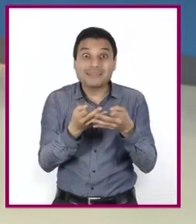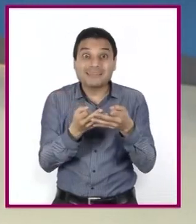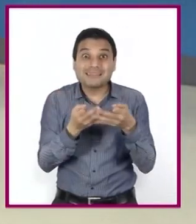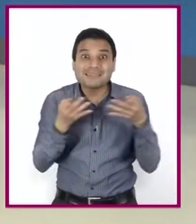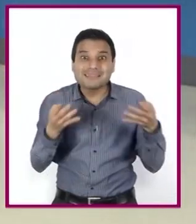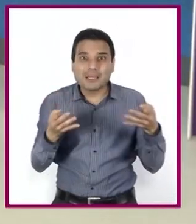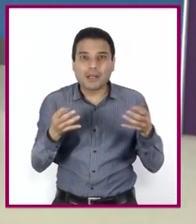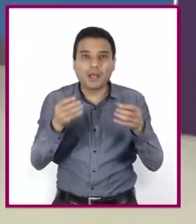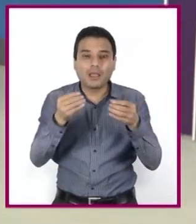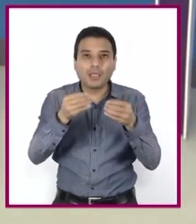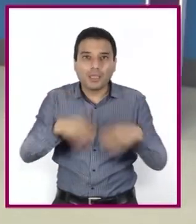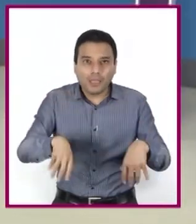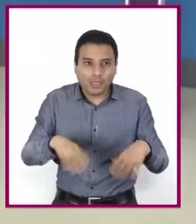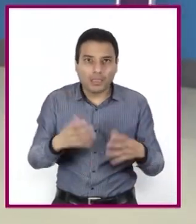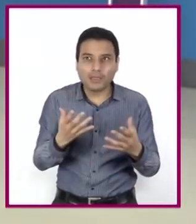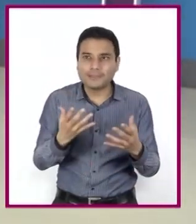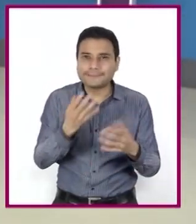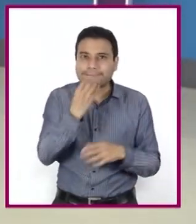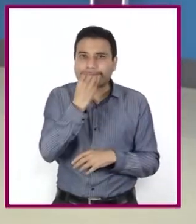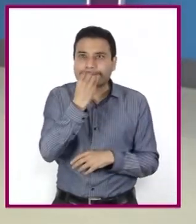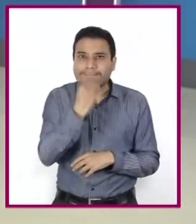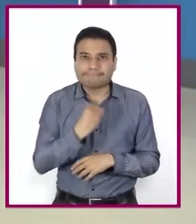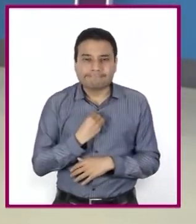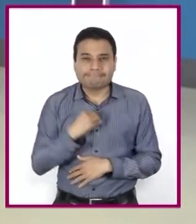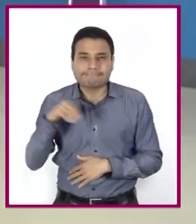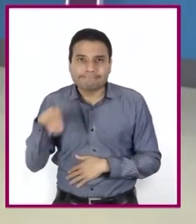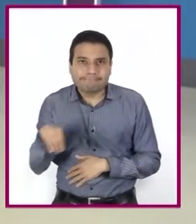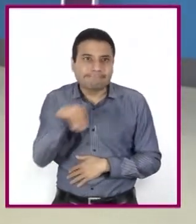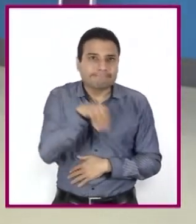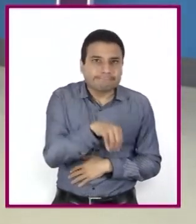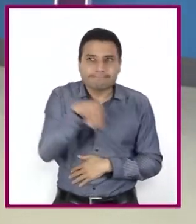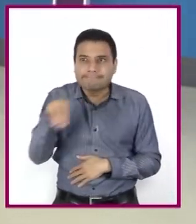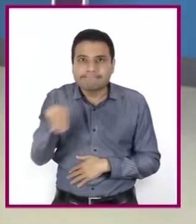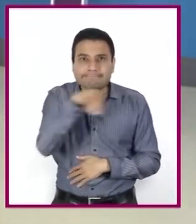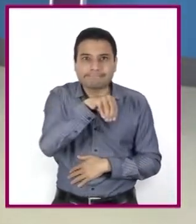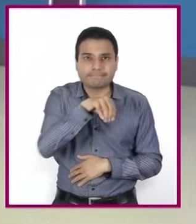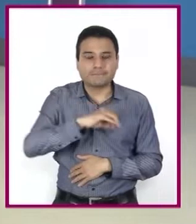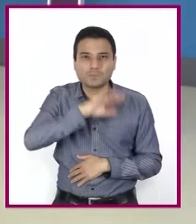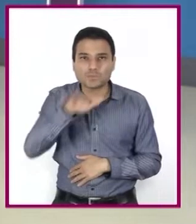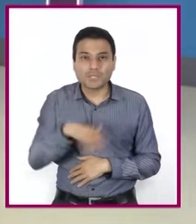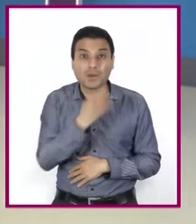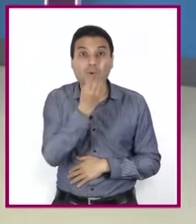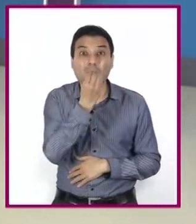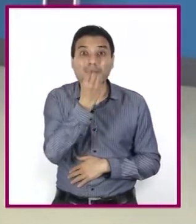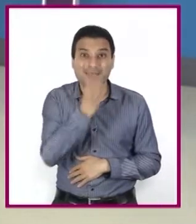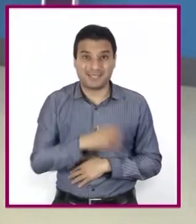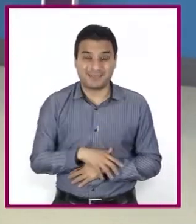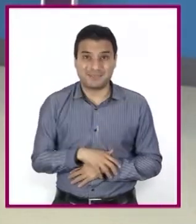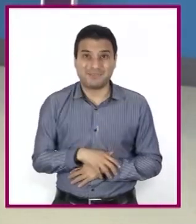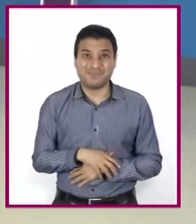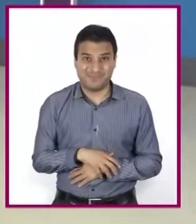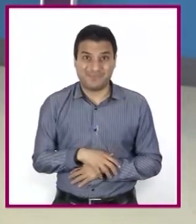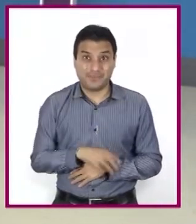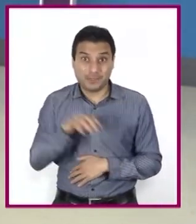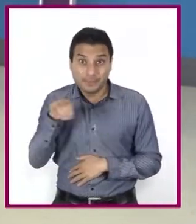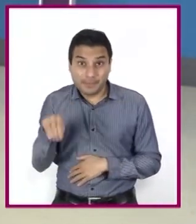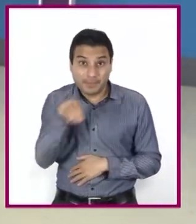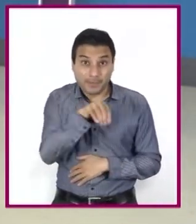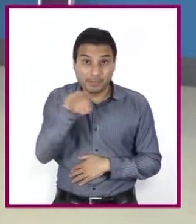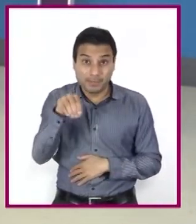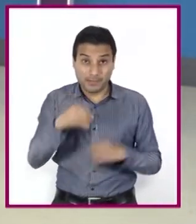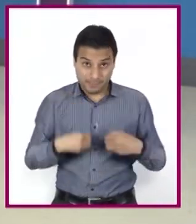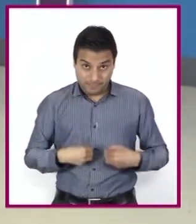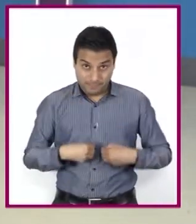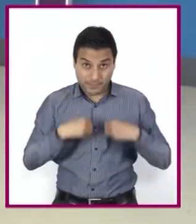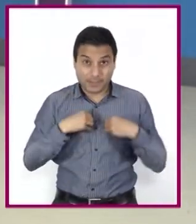y tuvieron que emigrar en búsqueda de un sustento? Por si fuera poco, migrar no les garantizaba una mejor